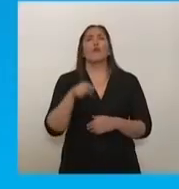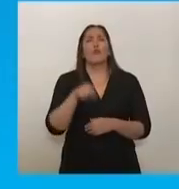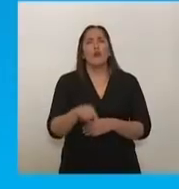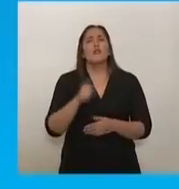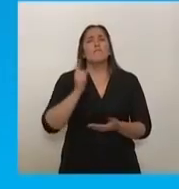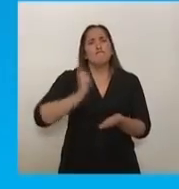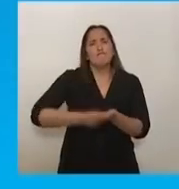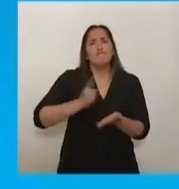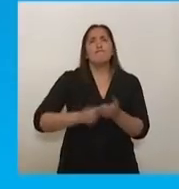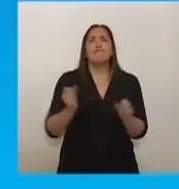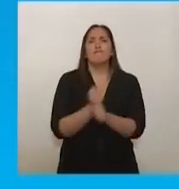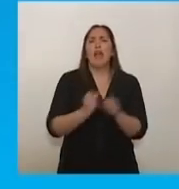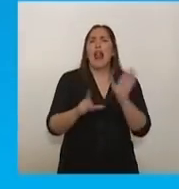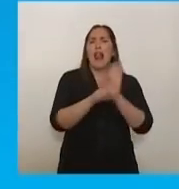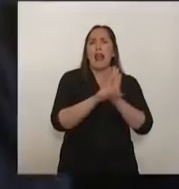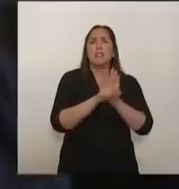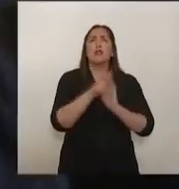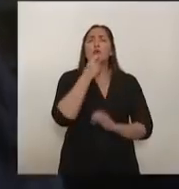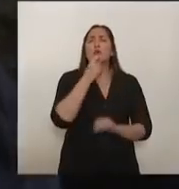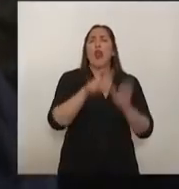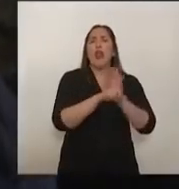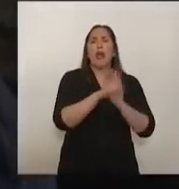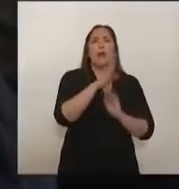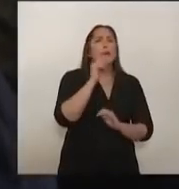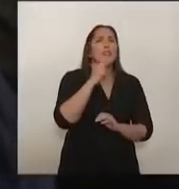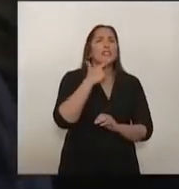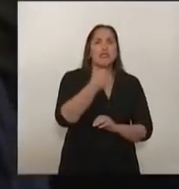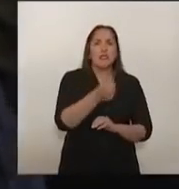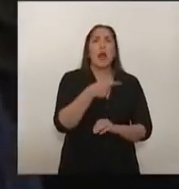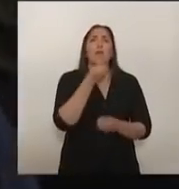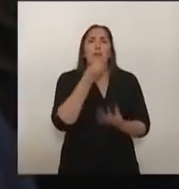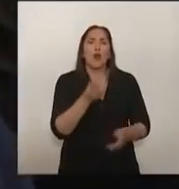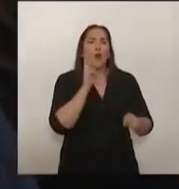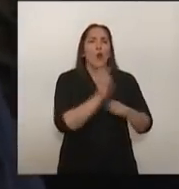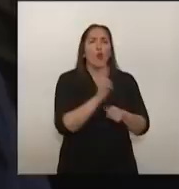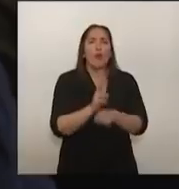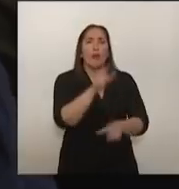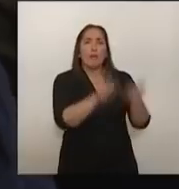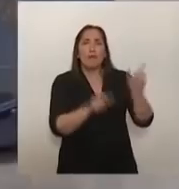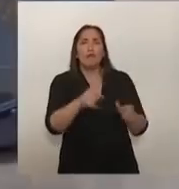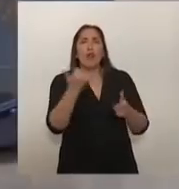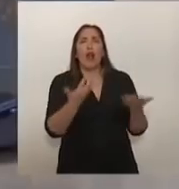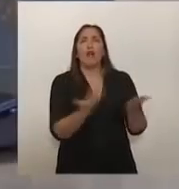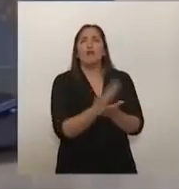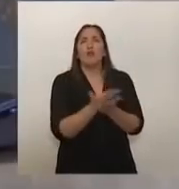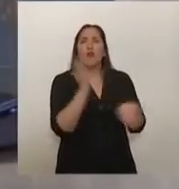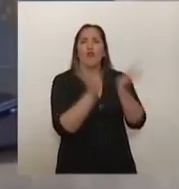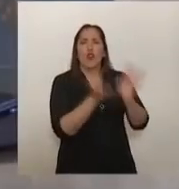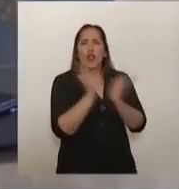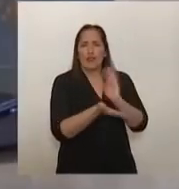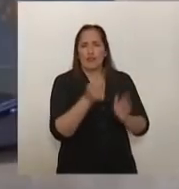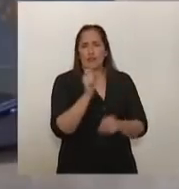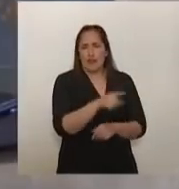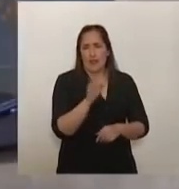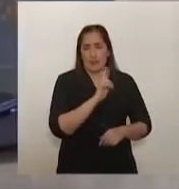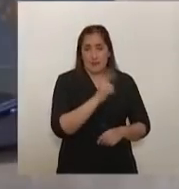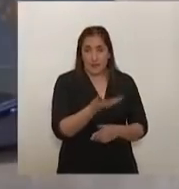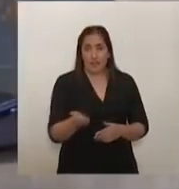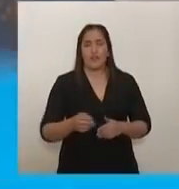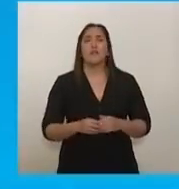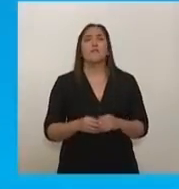sancionamos varias leyes como la Ley Brisa, que cuidan mejor a las víctimas de la violencia de género. También lanzamos con